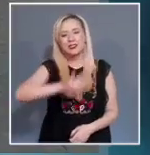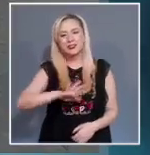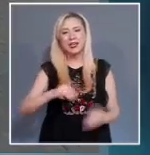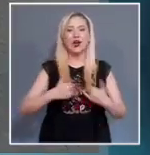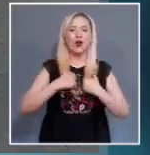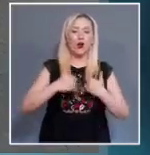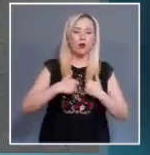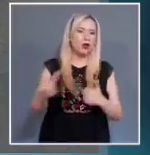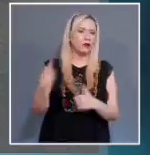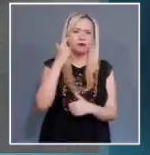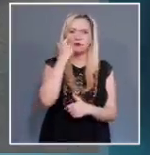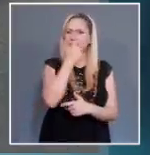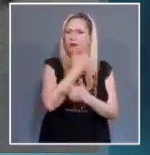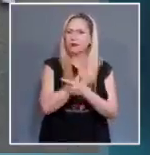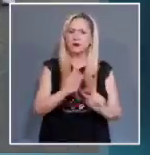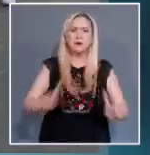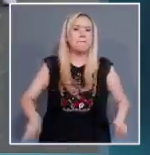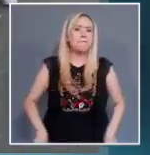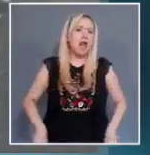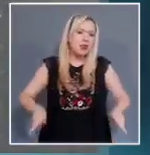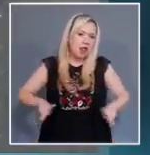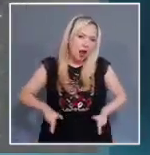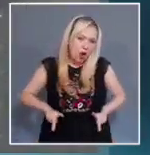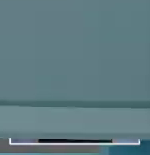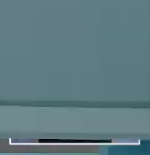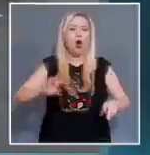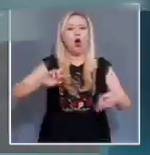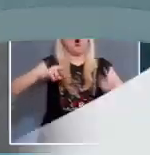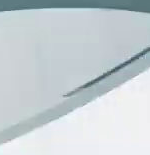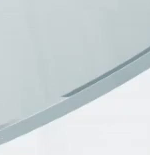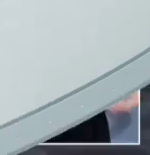usar pantalón o falda para asistir a clases.